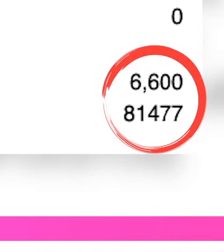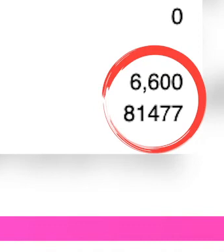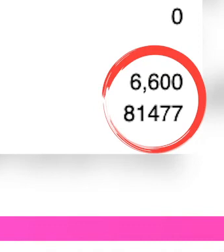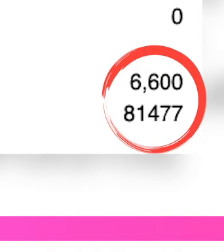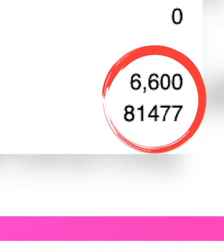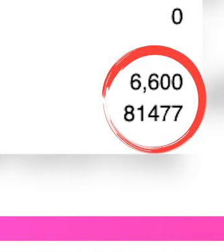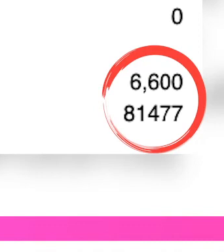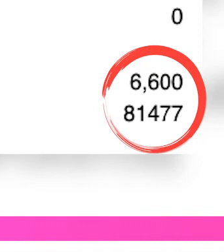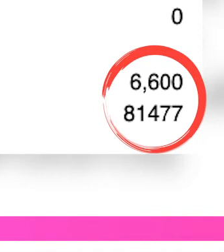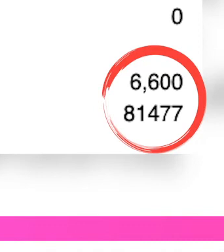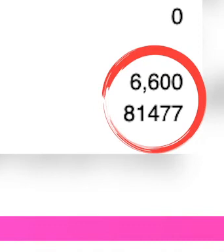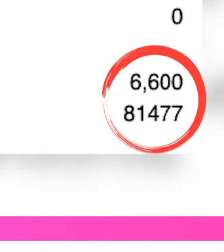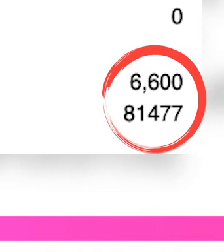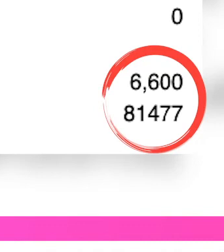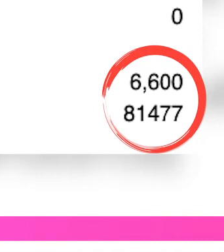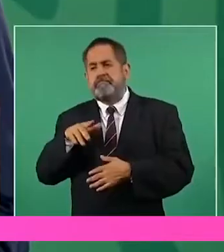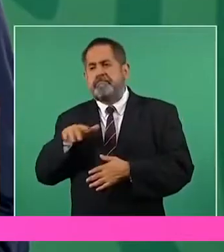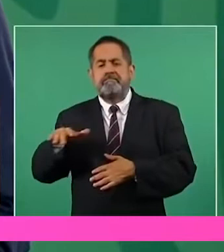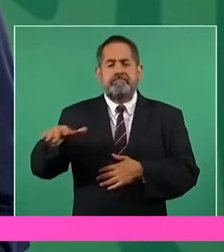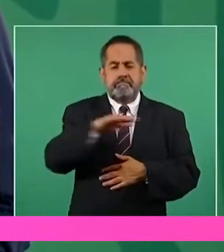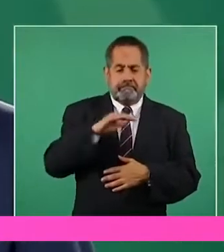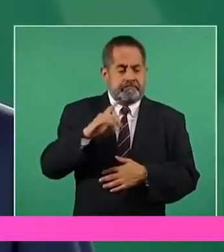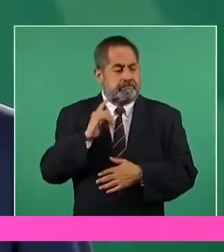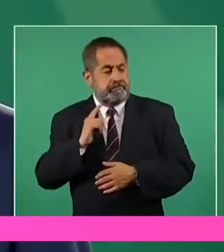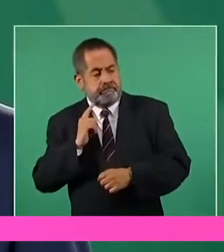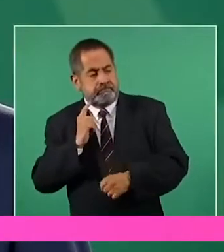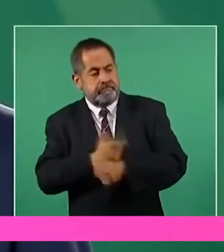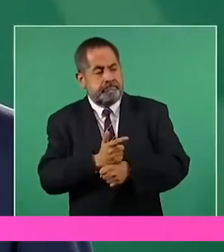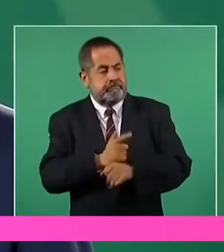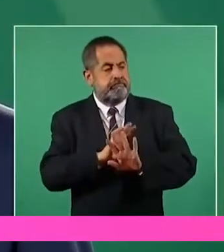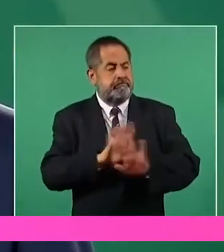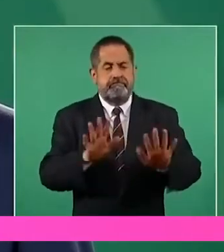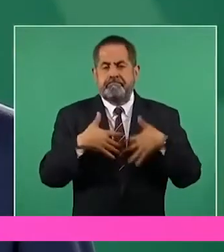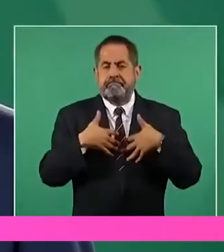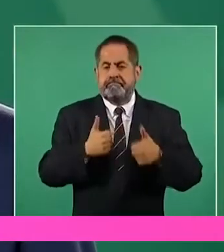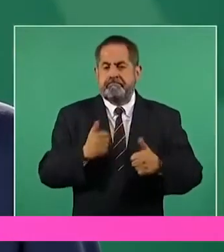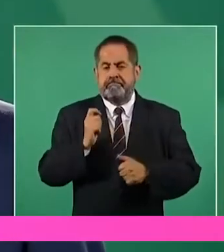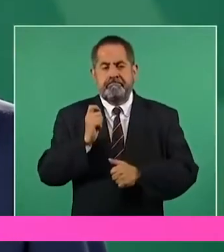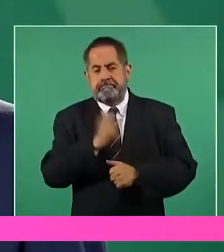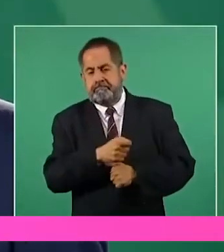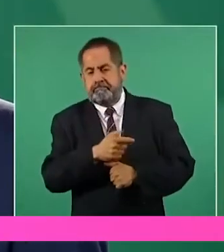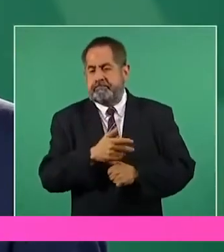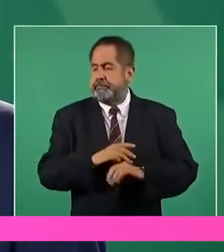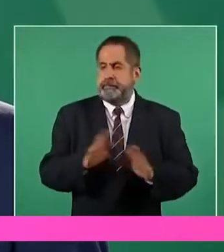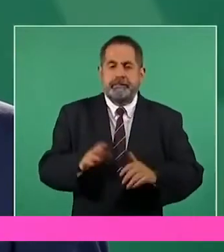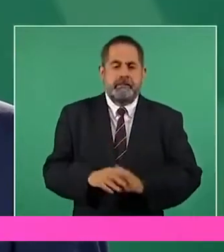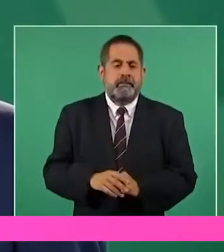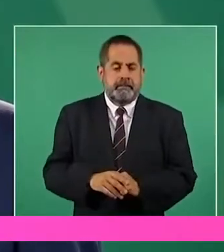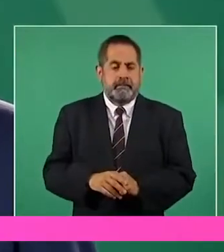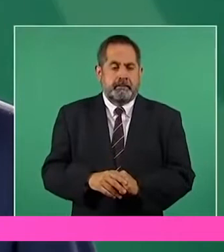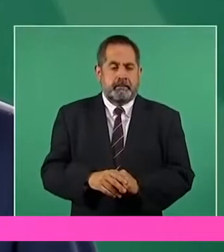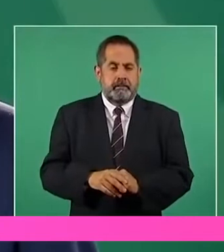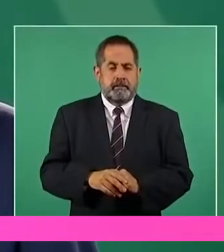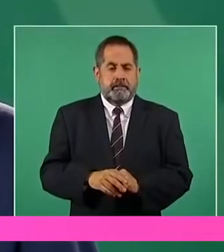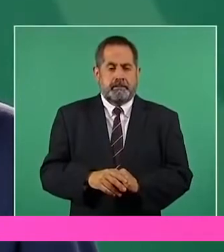pesos mensuales, 30.513 pesos menos que López Obrador, pues el presidente de México gana 111.990 pesos, por lo que el